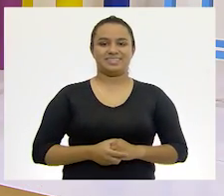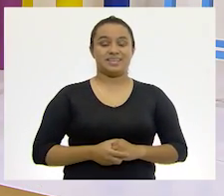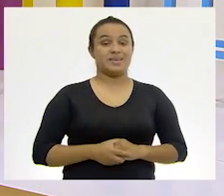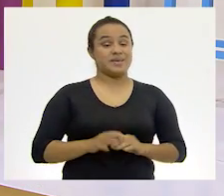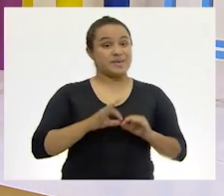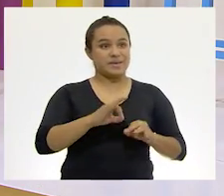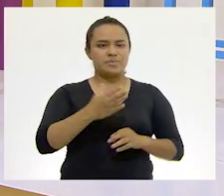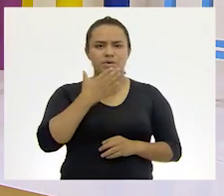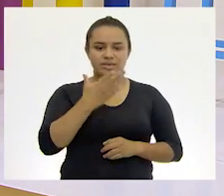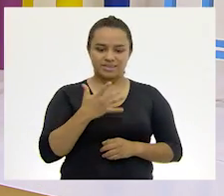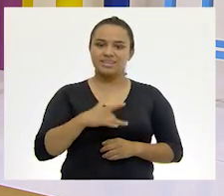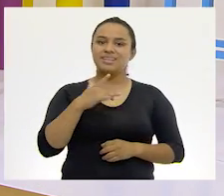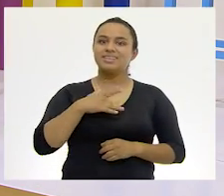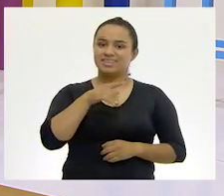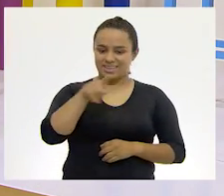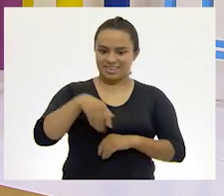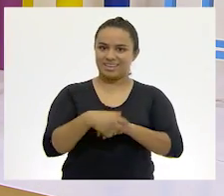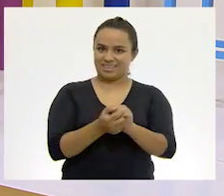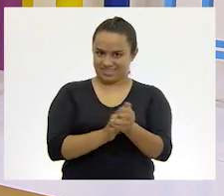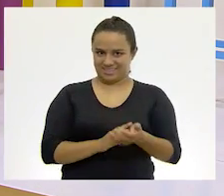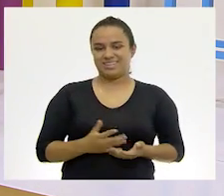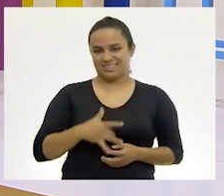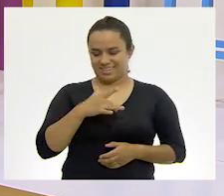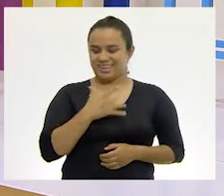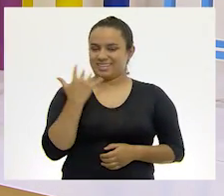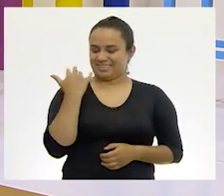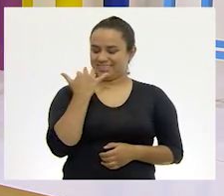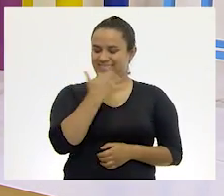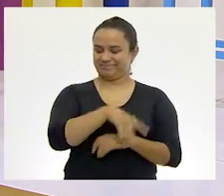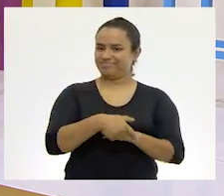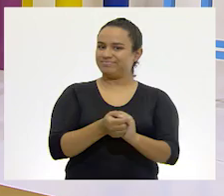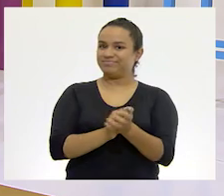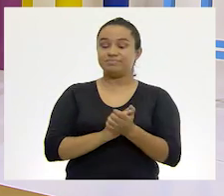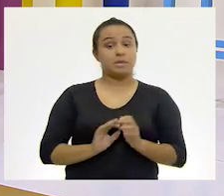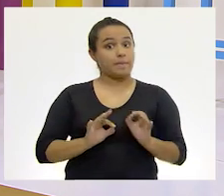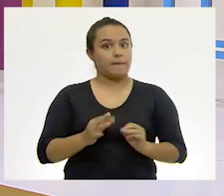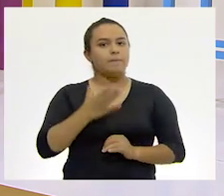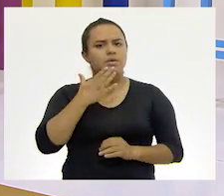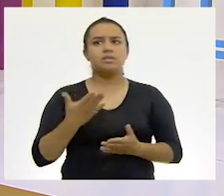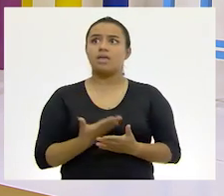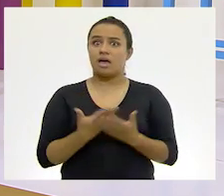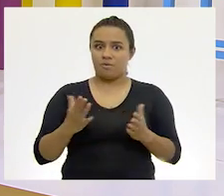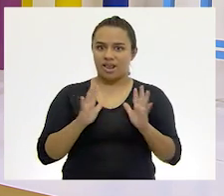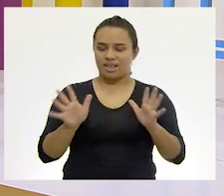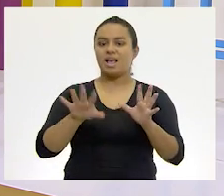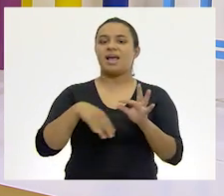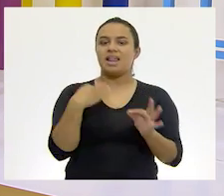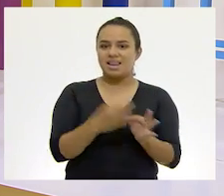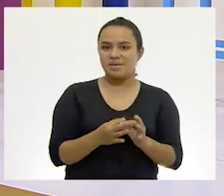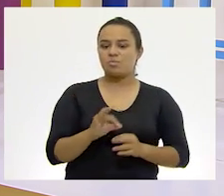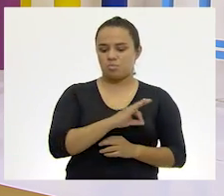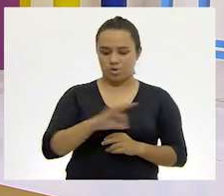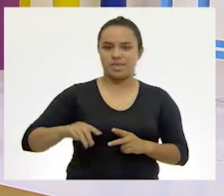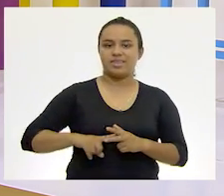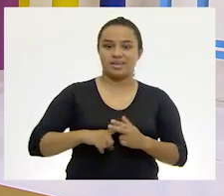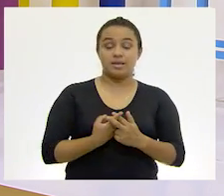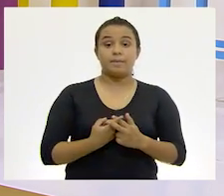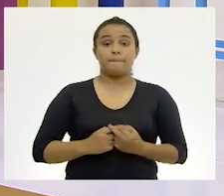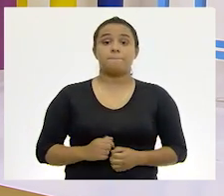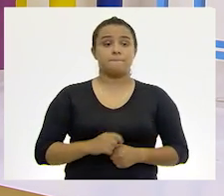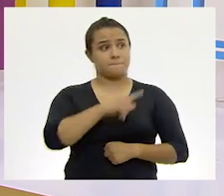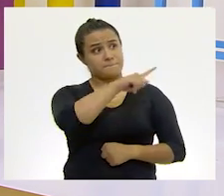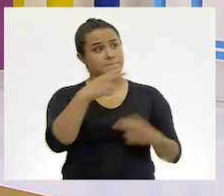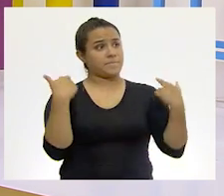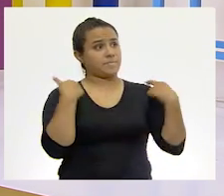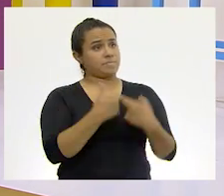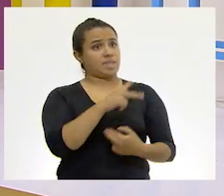Muy bien, ¿qué tal se siente lavarse las manos? ¿Verdad que muy rico? Perfecto, bueno, ahora sí, estamos listas y listos para comenzar. Vamos a llamarle